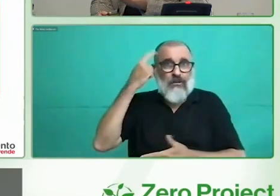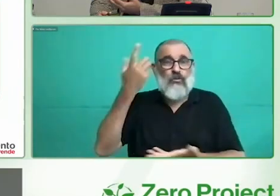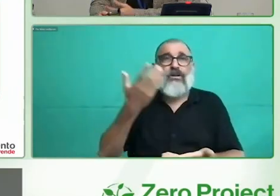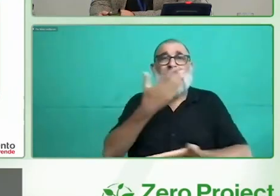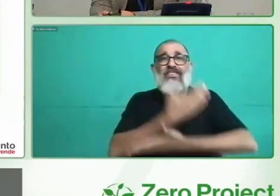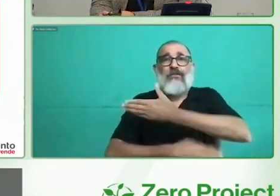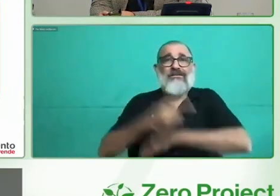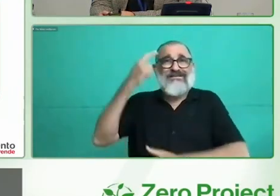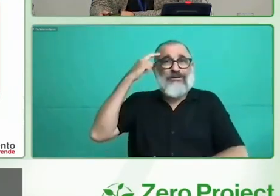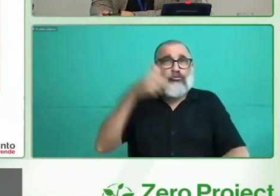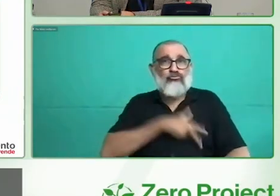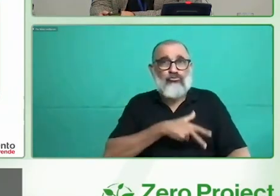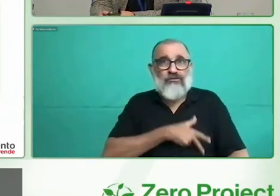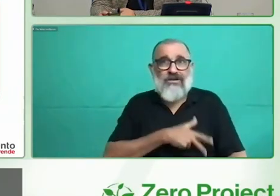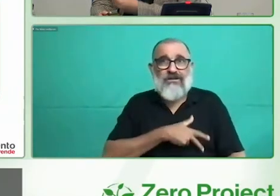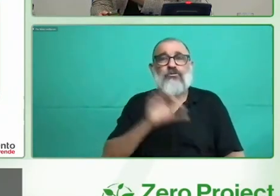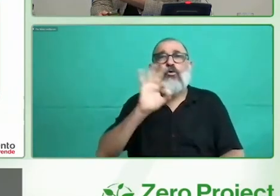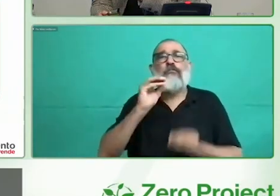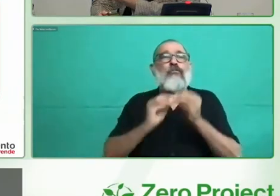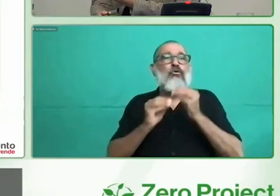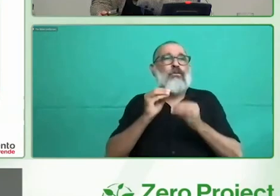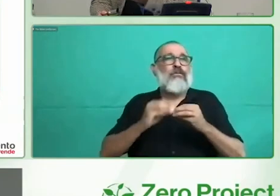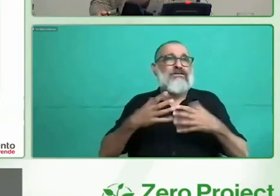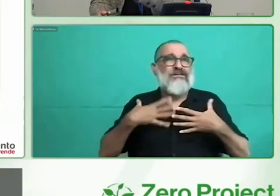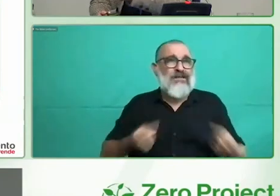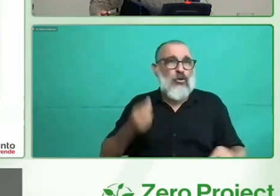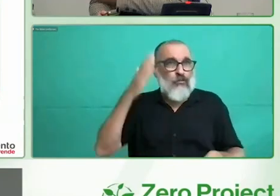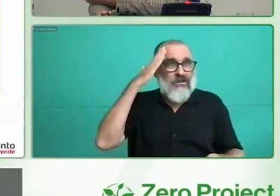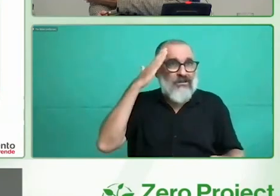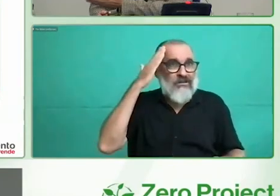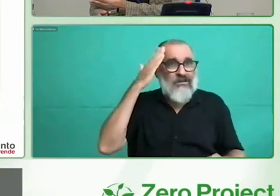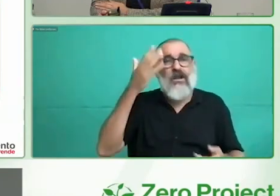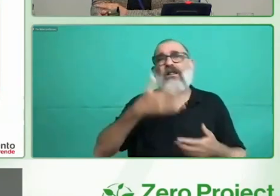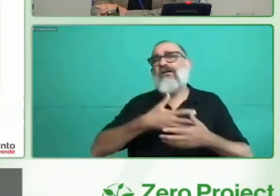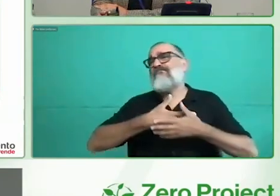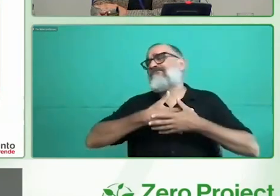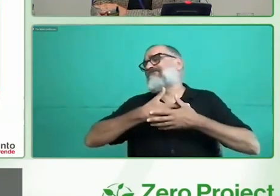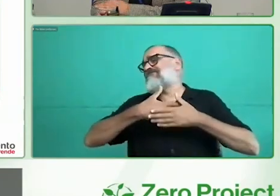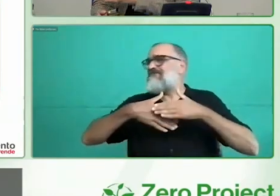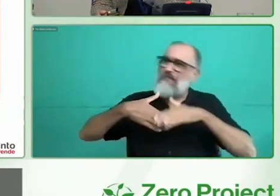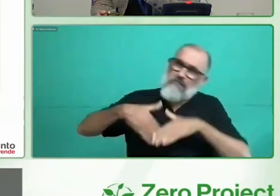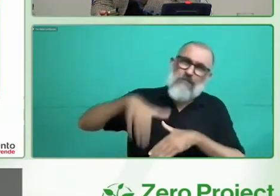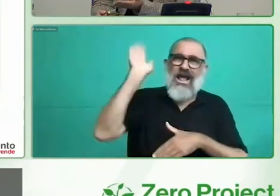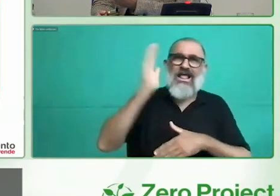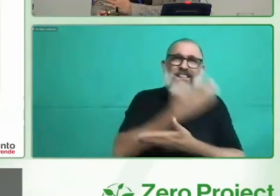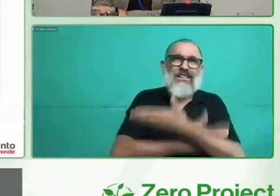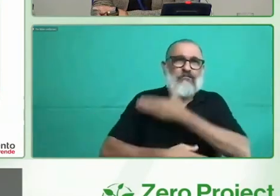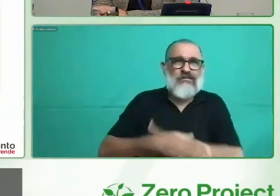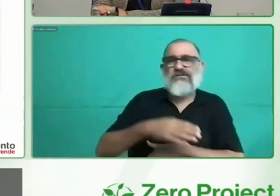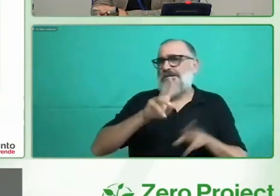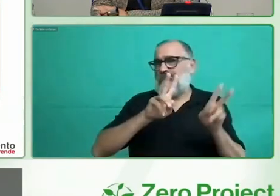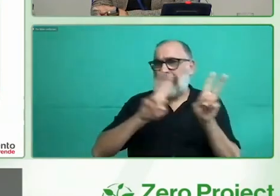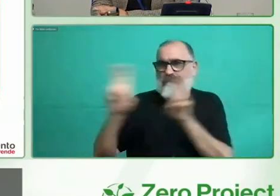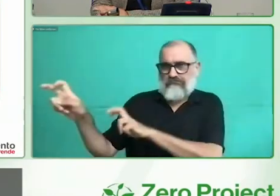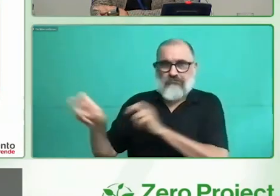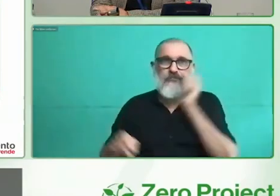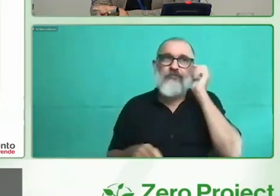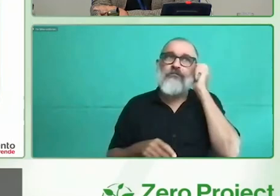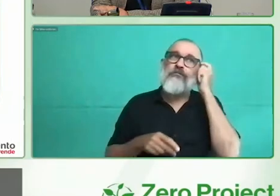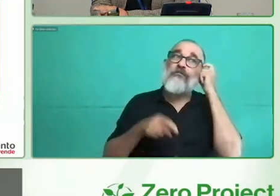tipo de emprendimientos, ¿no?, en los que se requieren más apoyos o el emprendedor necesita más